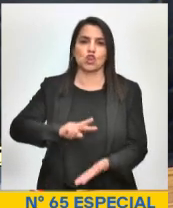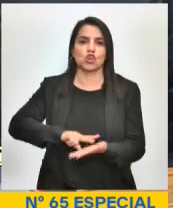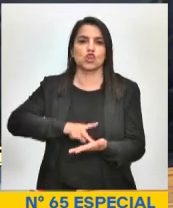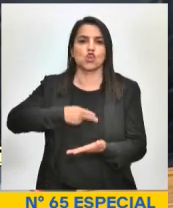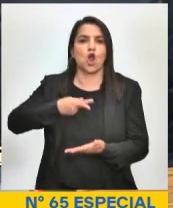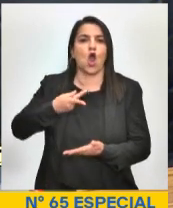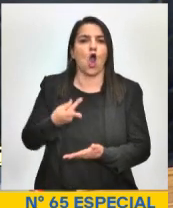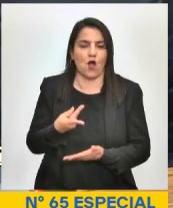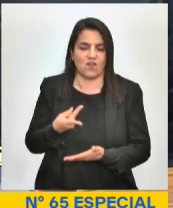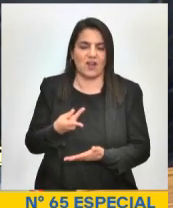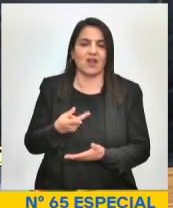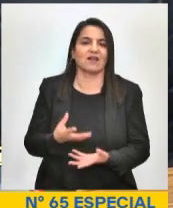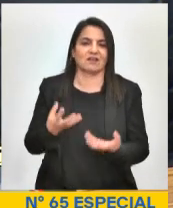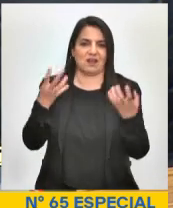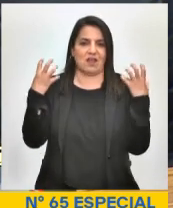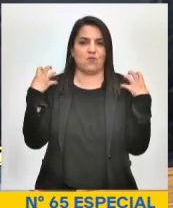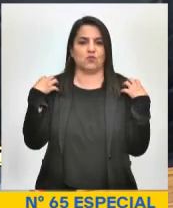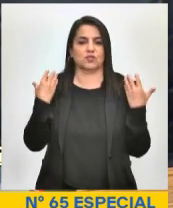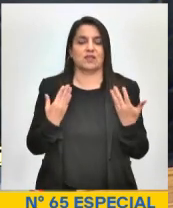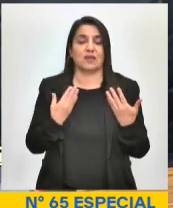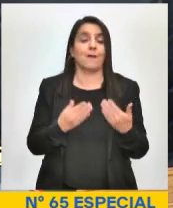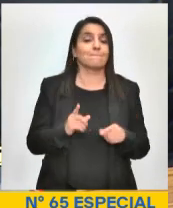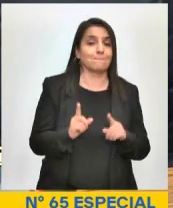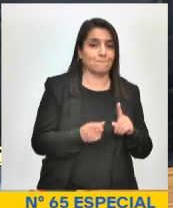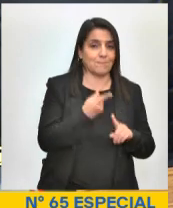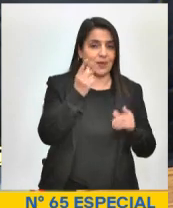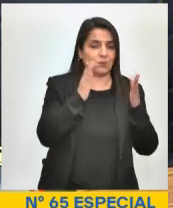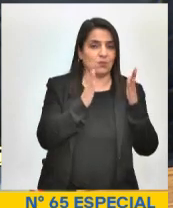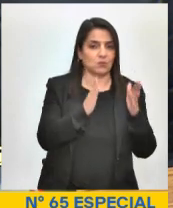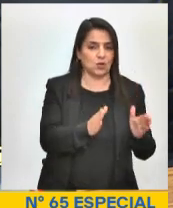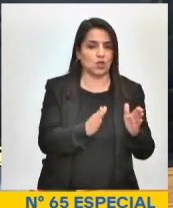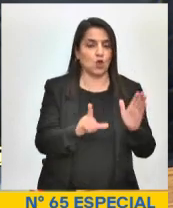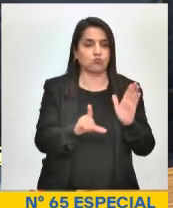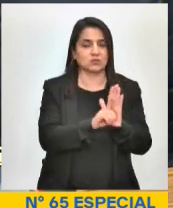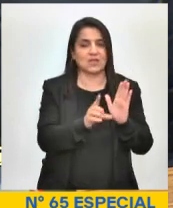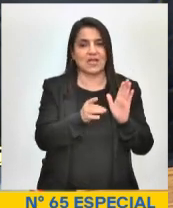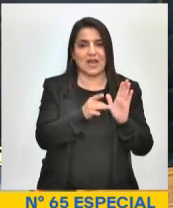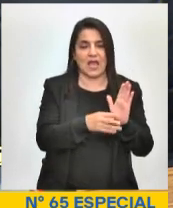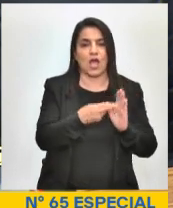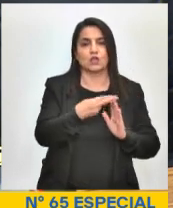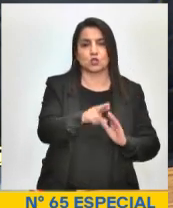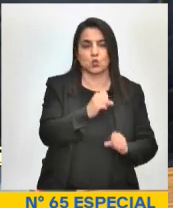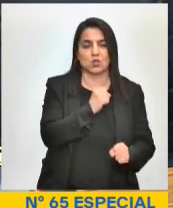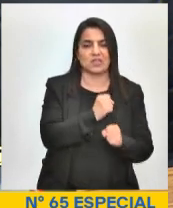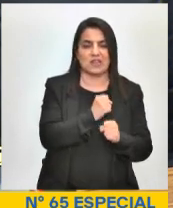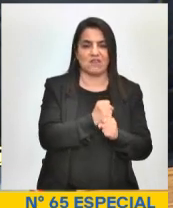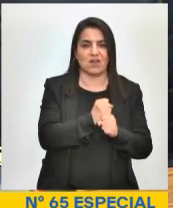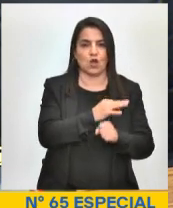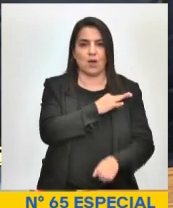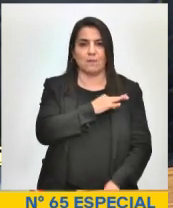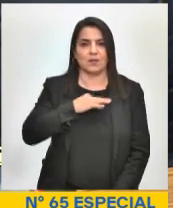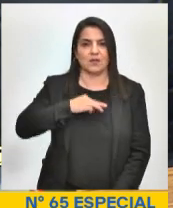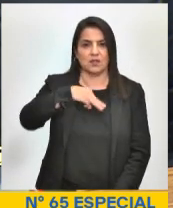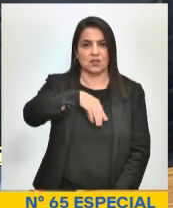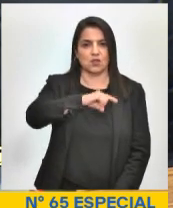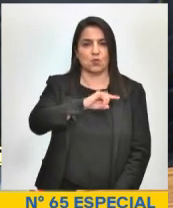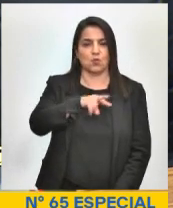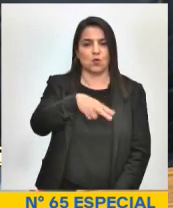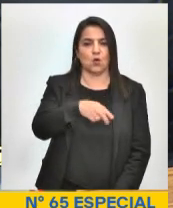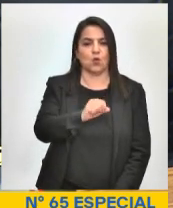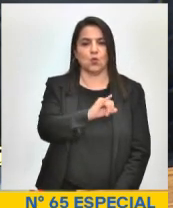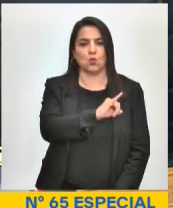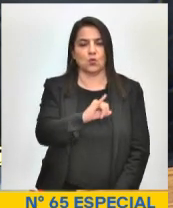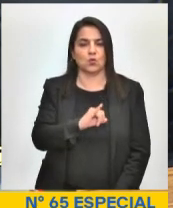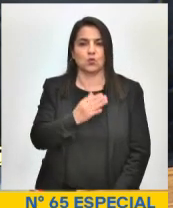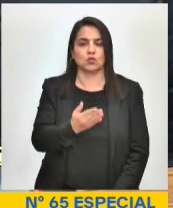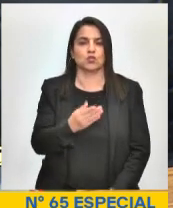responsabilidad. Por una parte, decidir si existe una infracción legal en el ejercicio del cargo del ministro Sergio Muñoz y, por otra, un tema aún